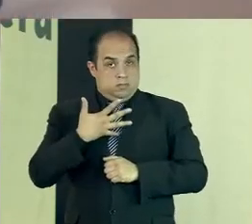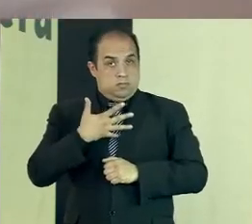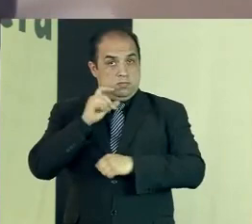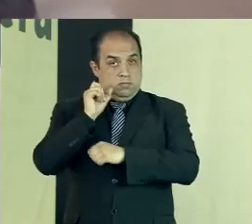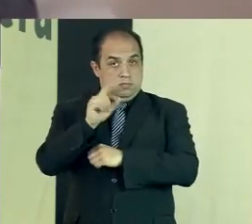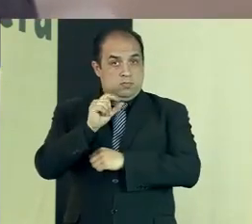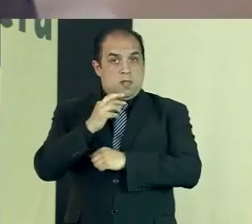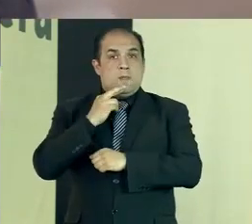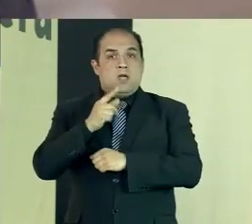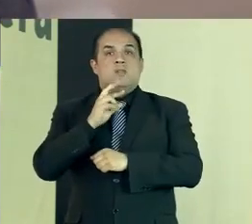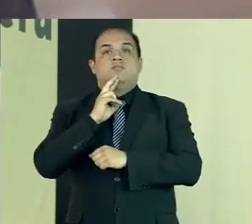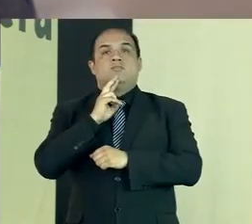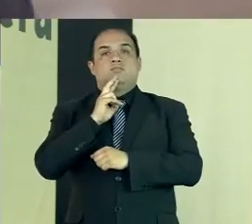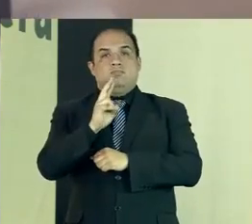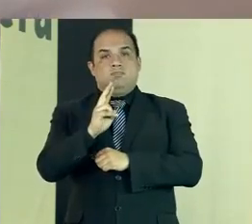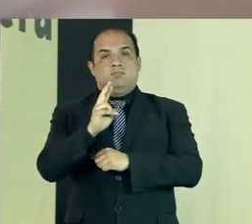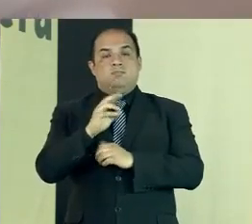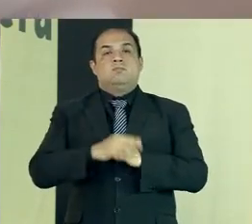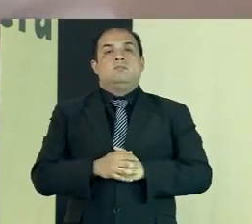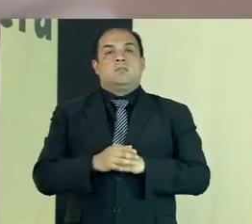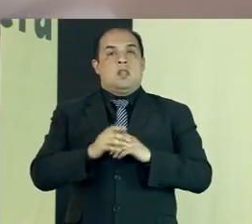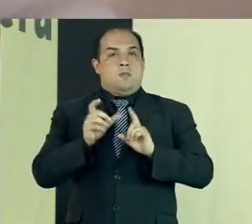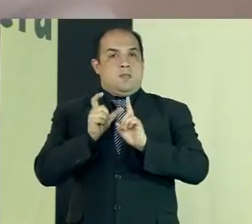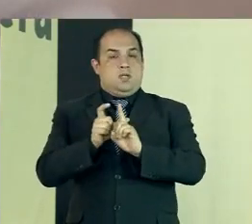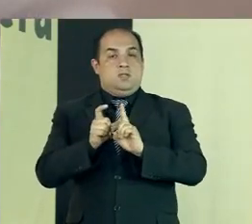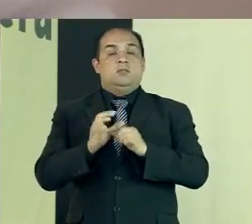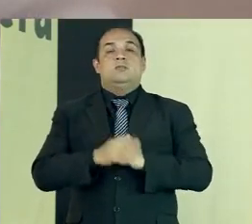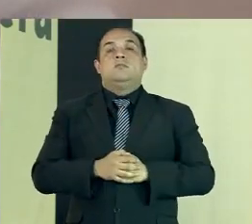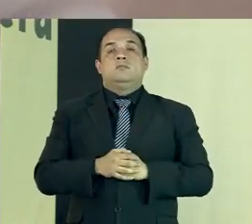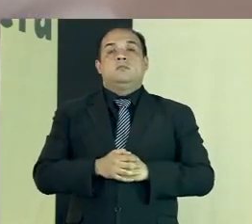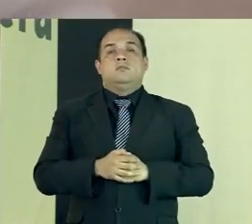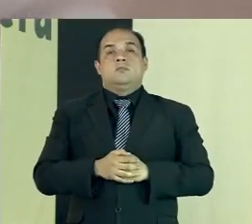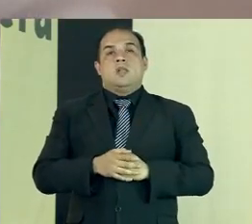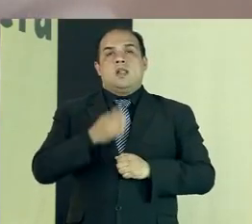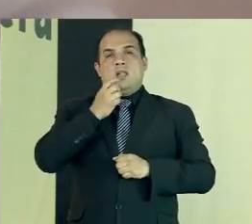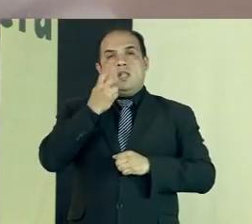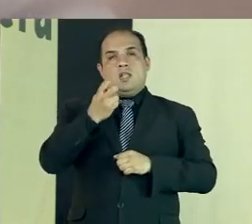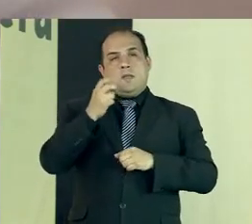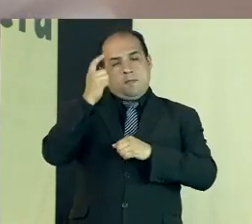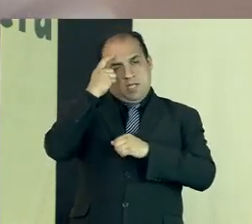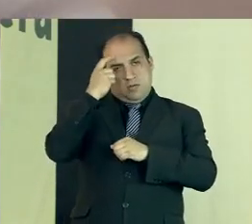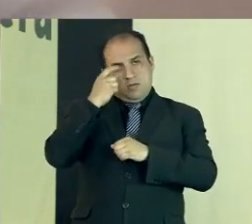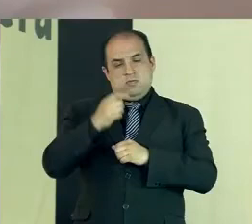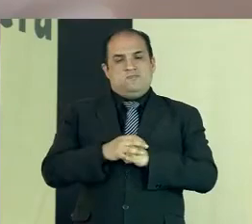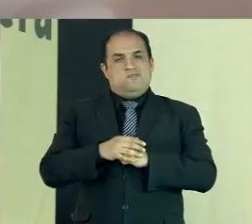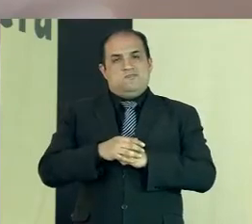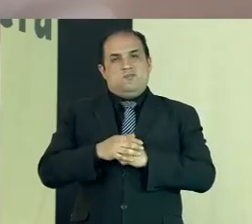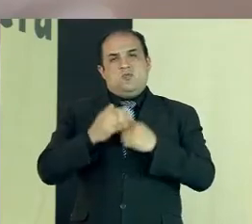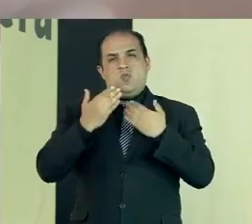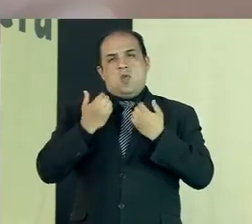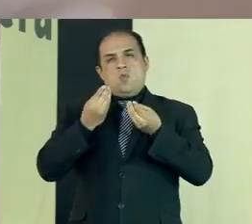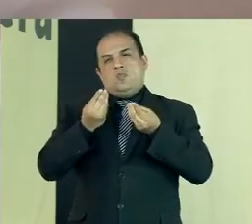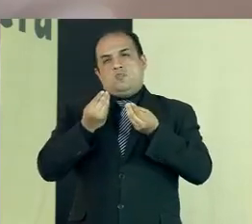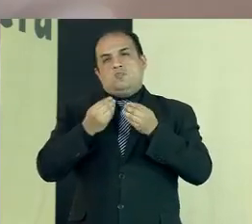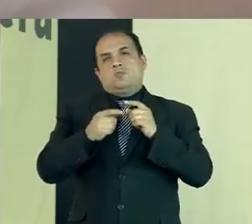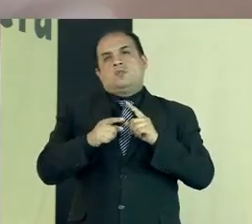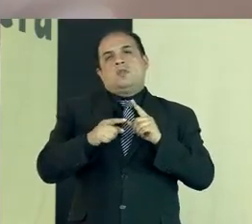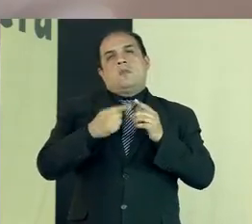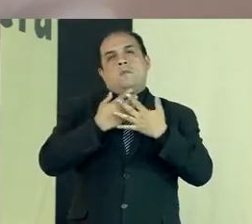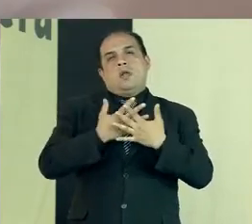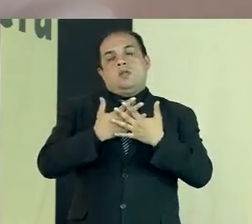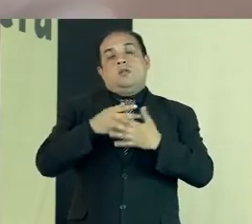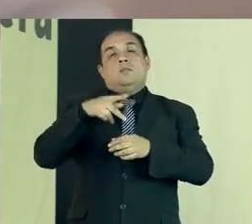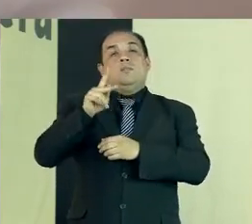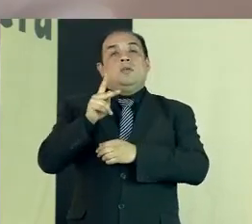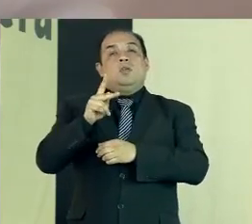también mejores resultados entonces por eso dije que en esta otra dimensión no veo tanta esperanza pero si retomo la esperanza